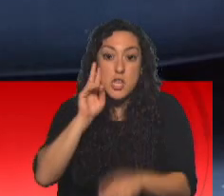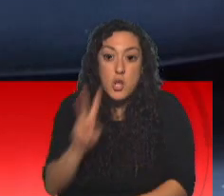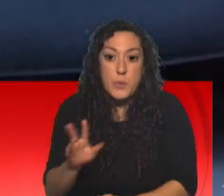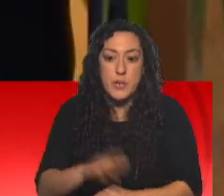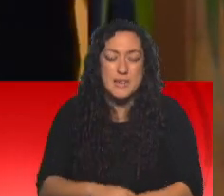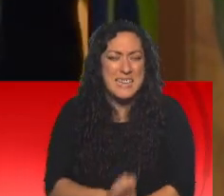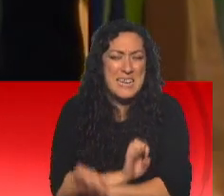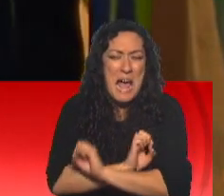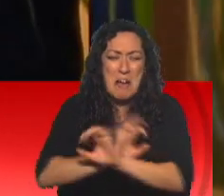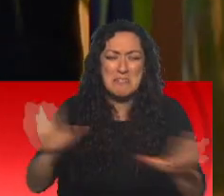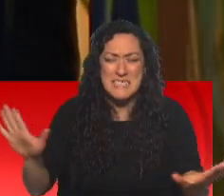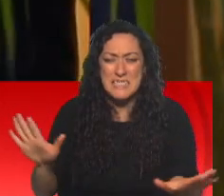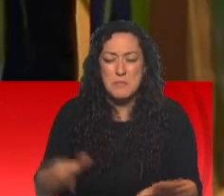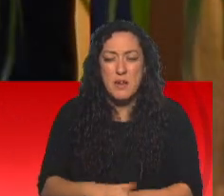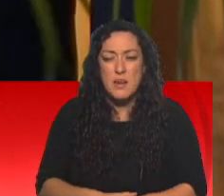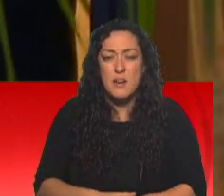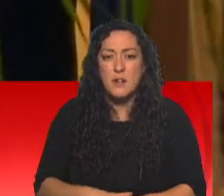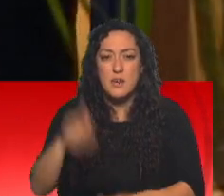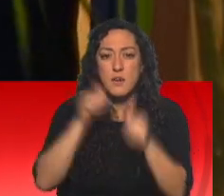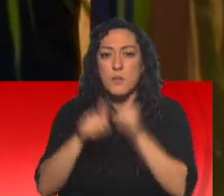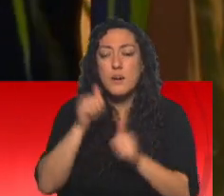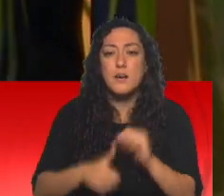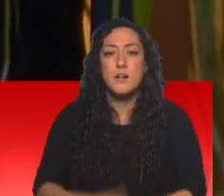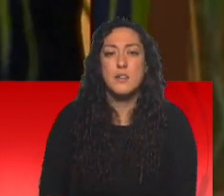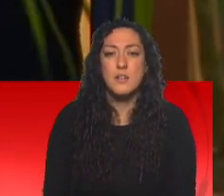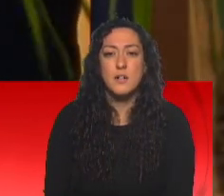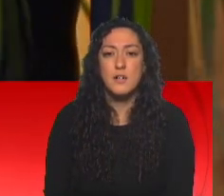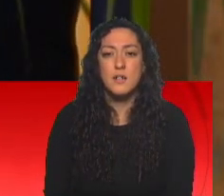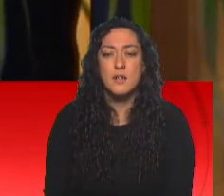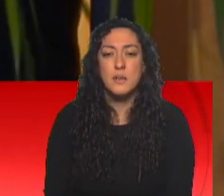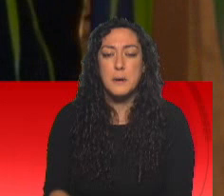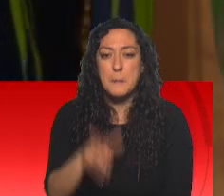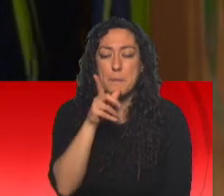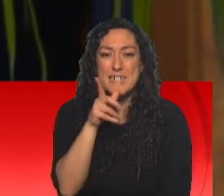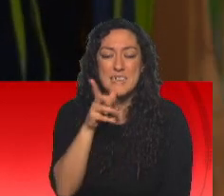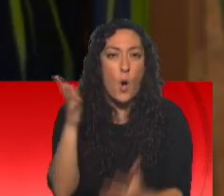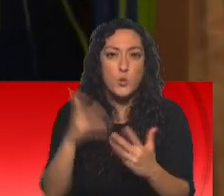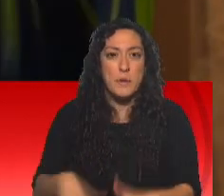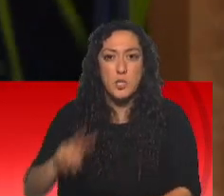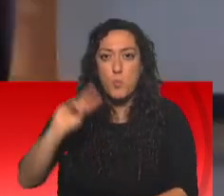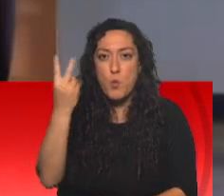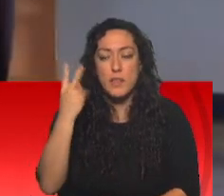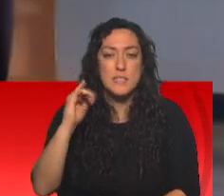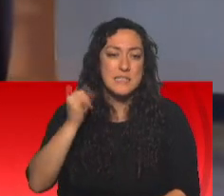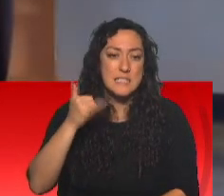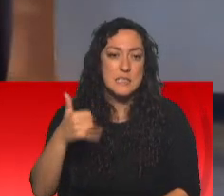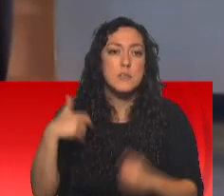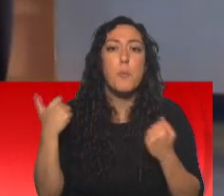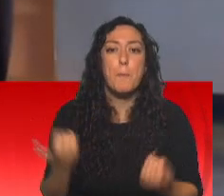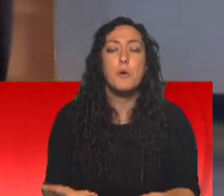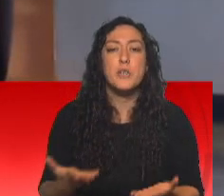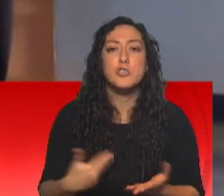Son gravísimas, las lesiones son gravísimas. Claro, y sí, porque esto evidentemente fue una muerte instantánea, ¿no? Exacto, por eso